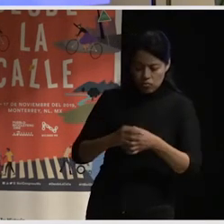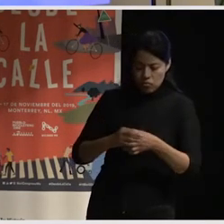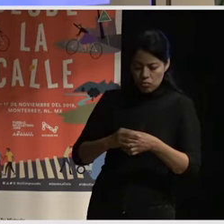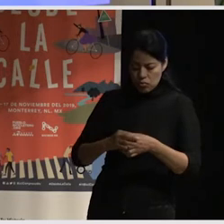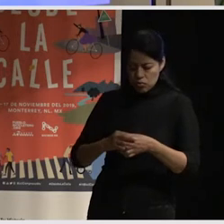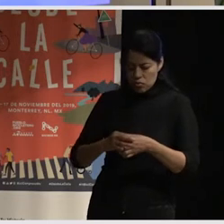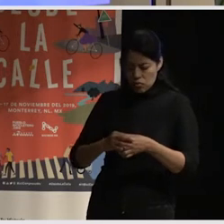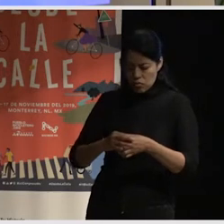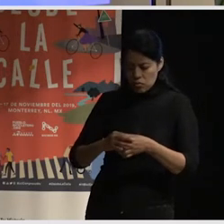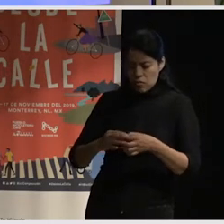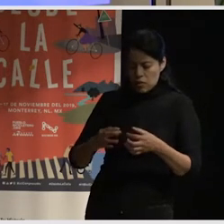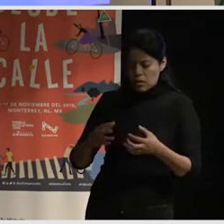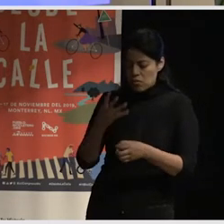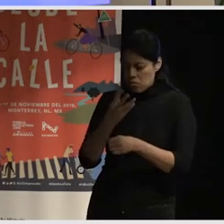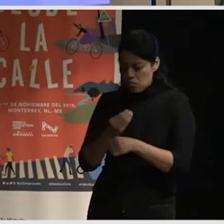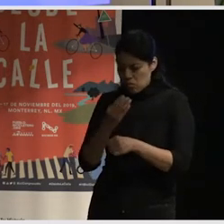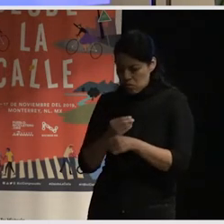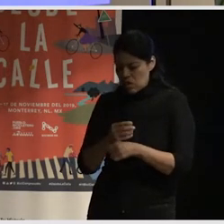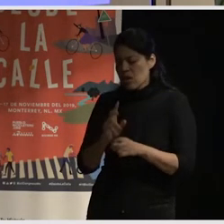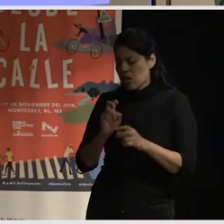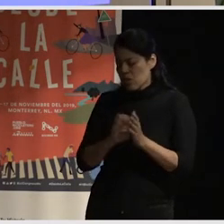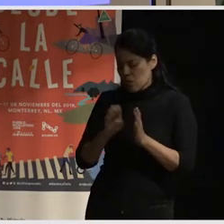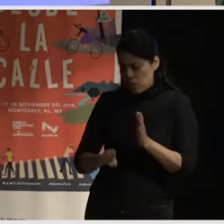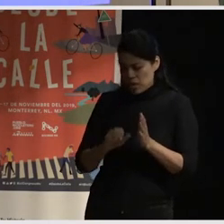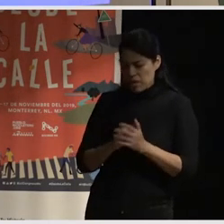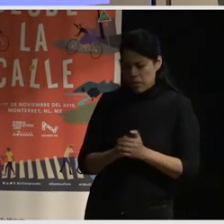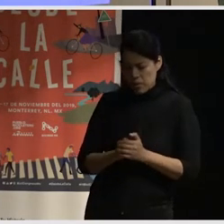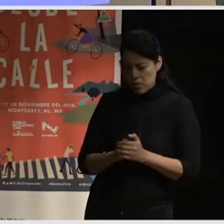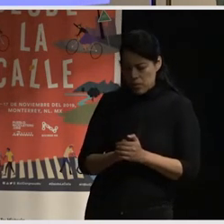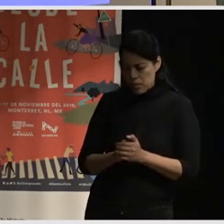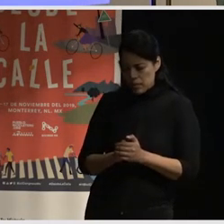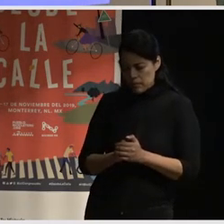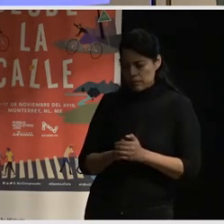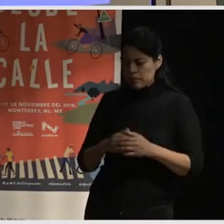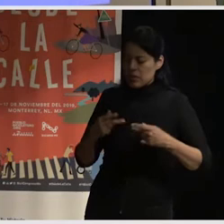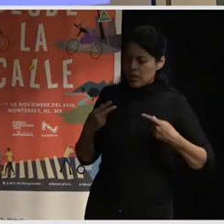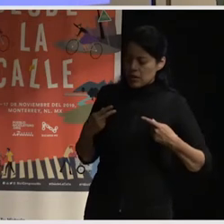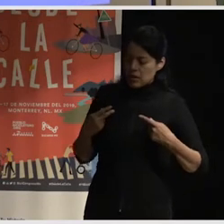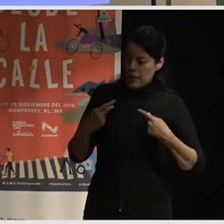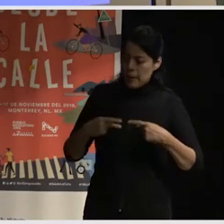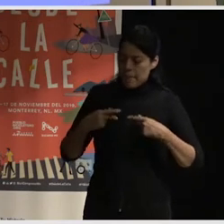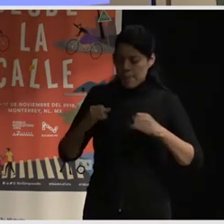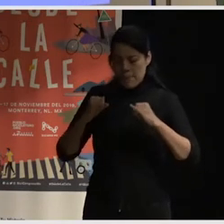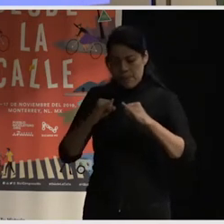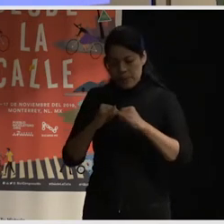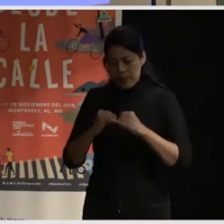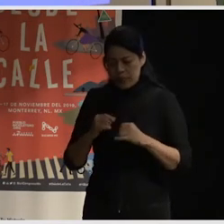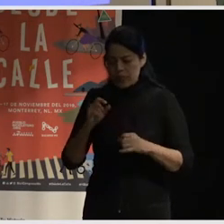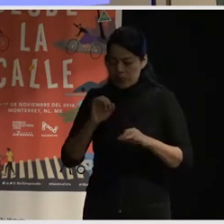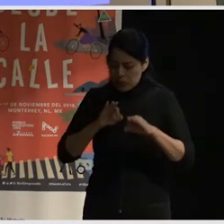las regulaciones en nuestro país que por ejemplo hablando de de los de los actores que meten reversa en estos